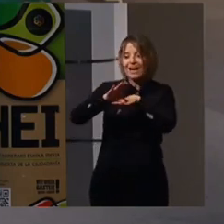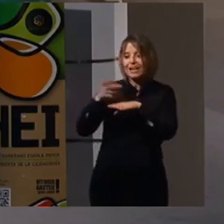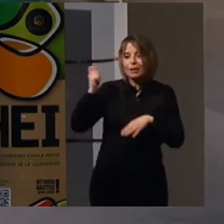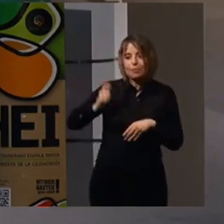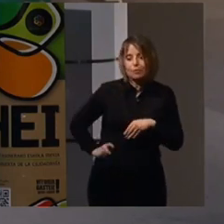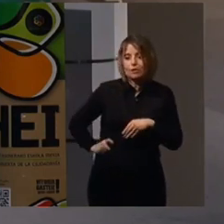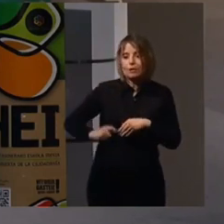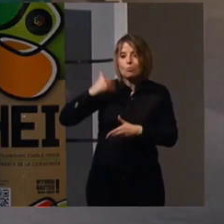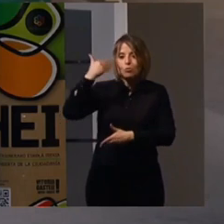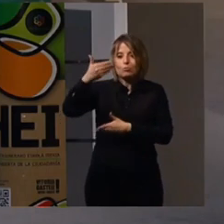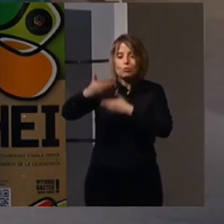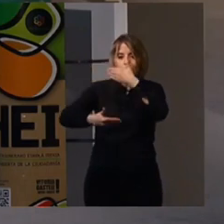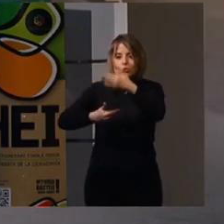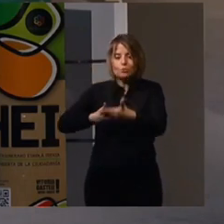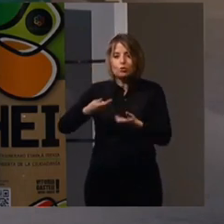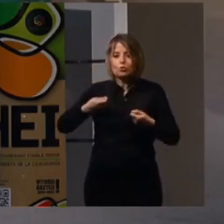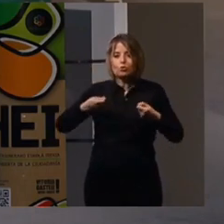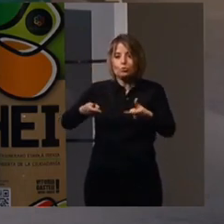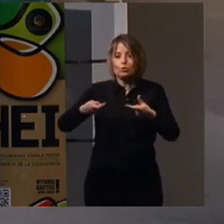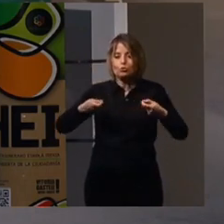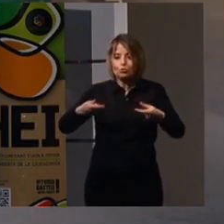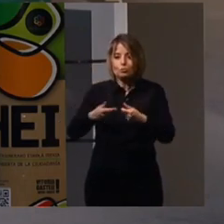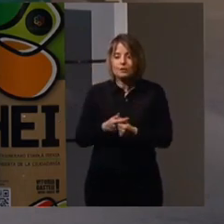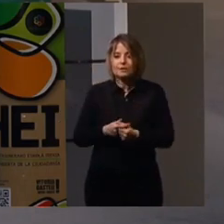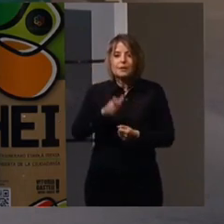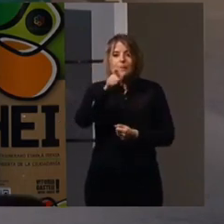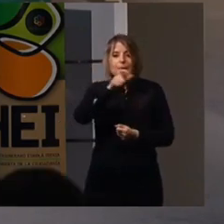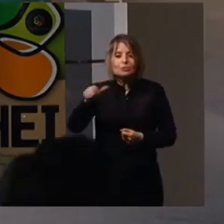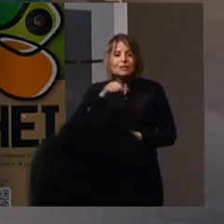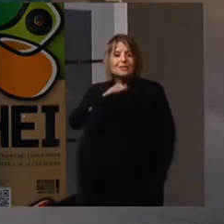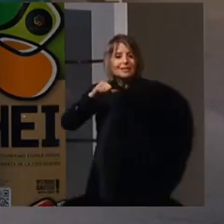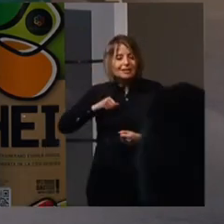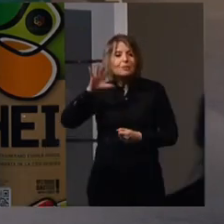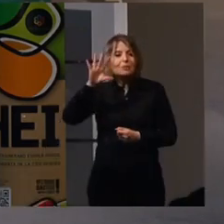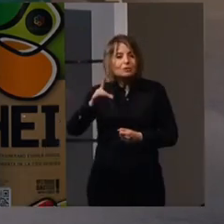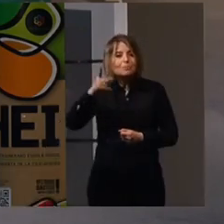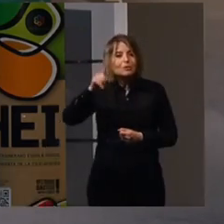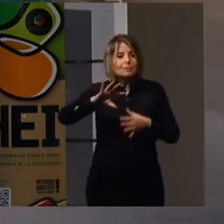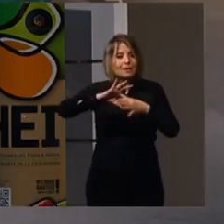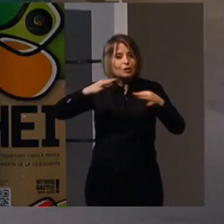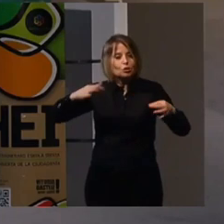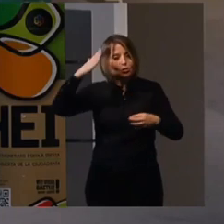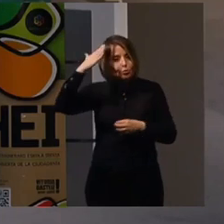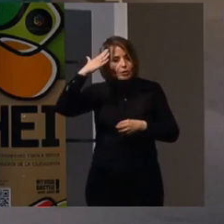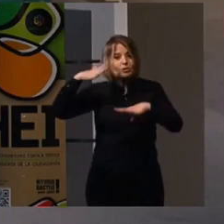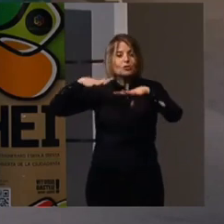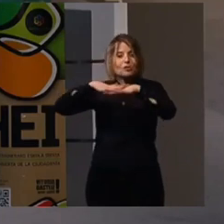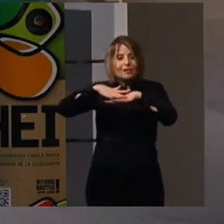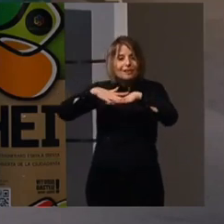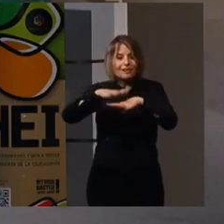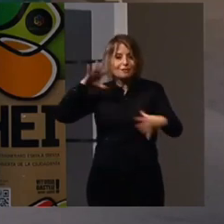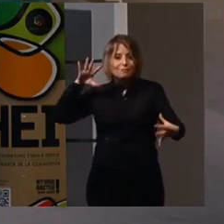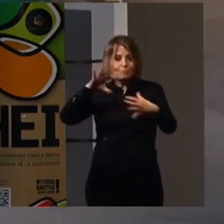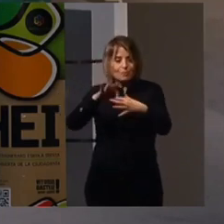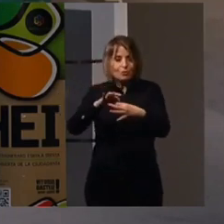y producir, producir y consumir y consumir. Claro, las personas somos individuos, pero también somos sujetos interdependientes, que tenemos una red, que tenemos unos